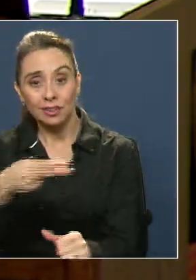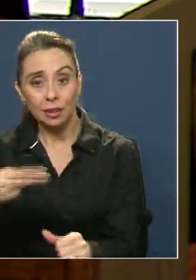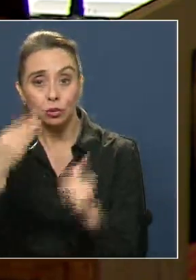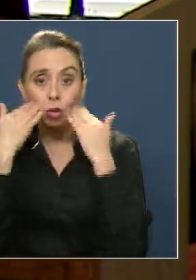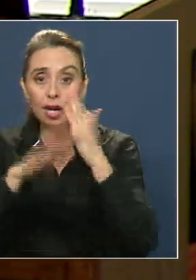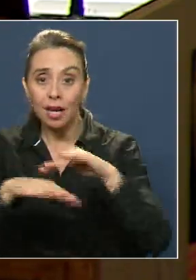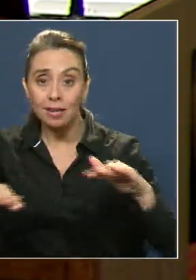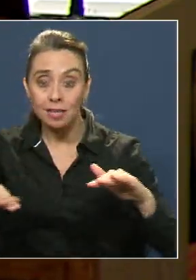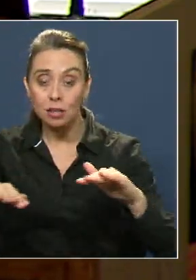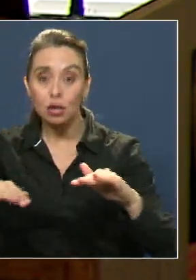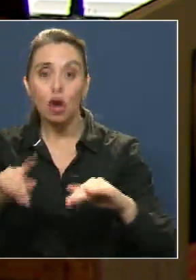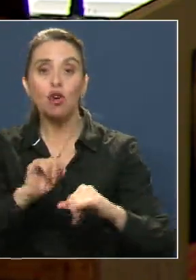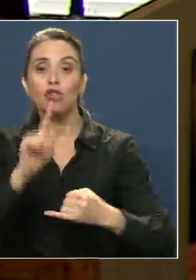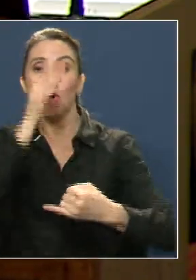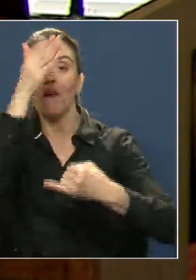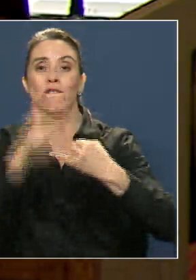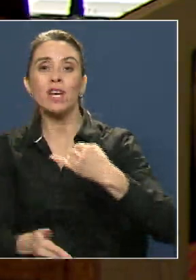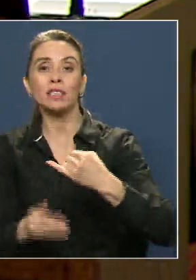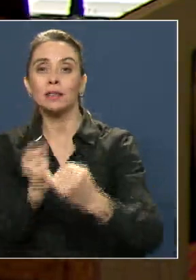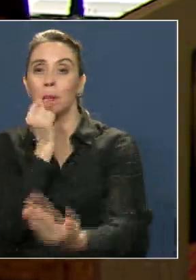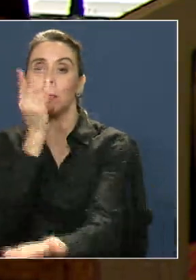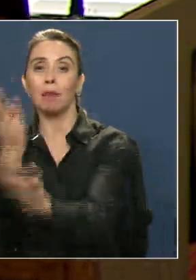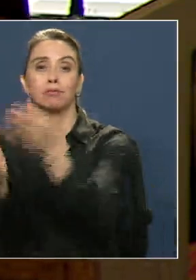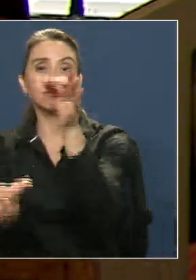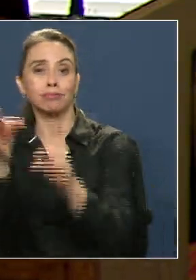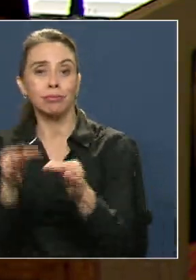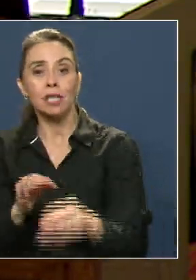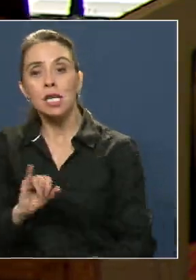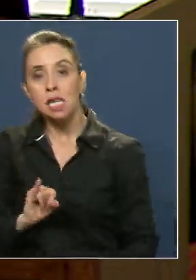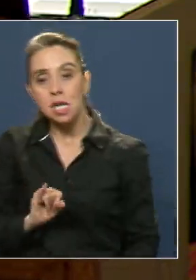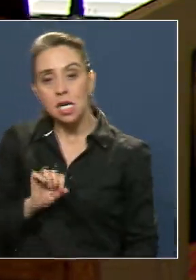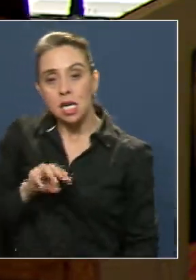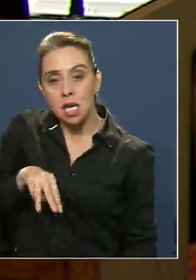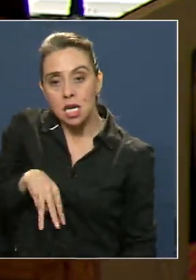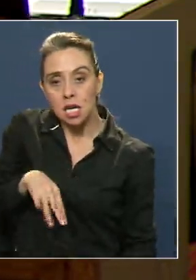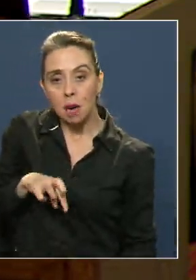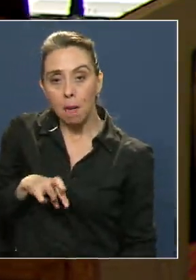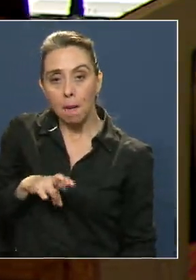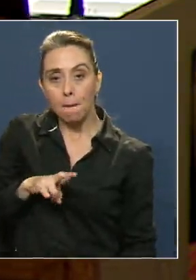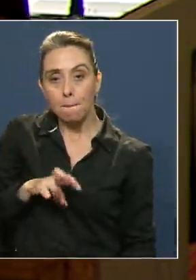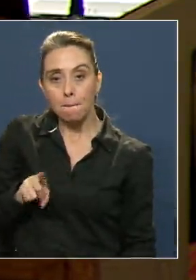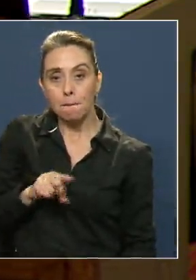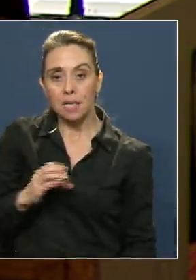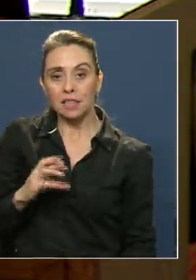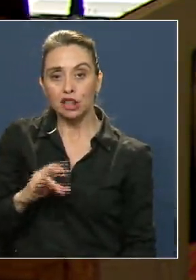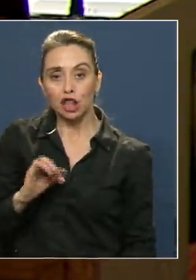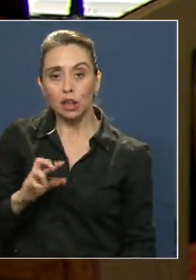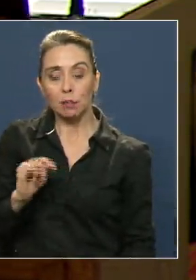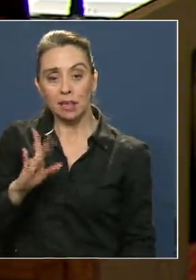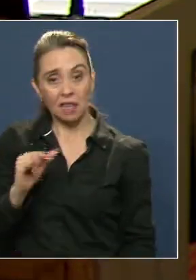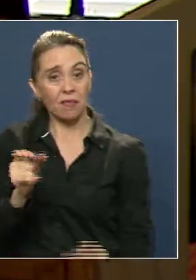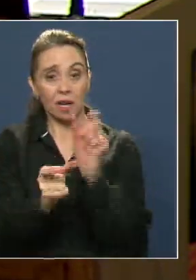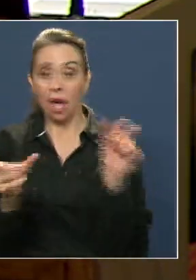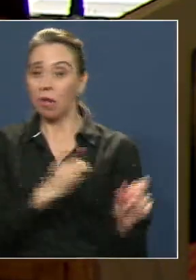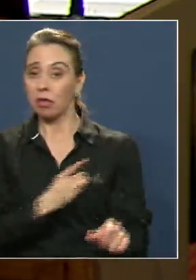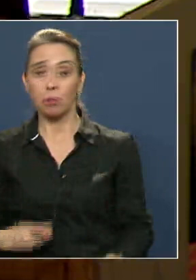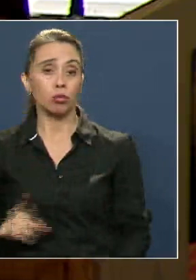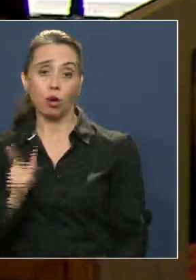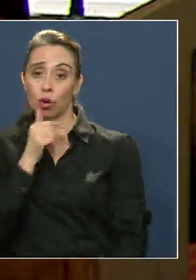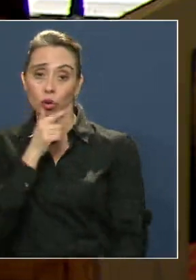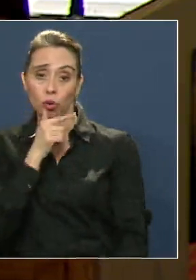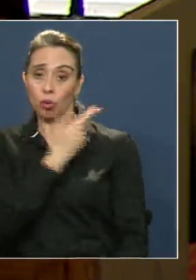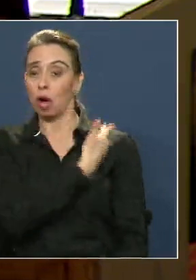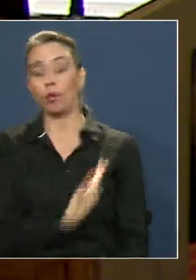contra menores de edad. Cuestión que me parece hoy día no está en cuestión por ningún parlamentario y tampoco obviamente por